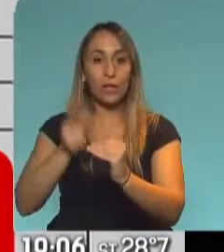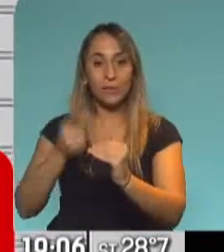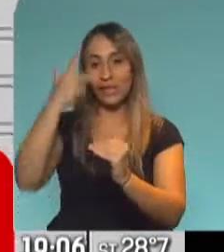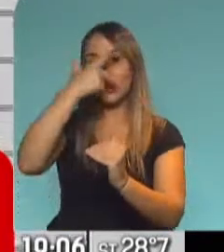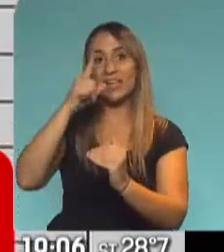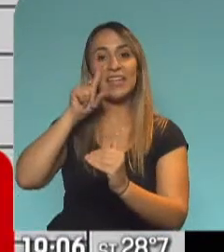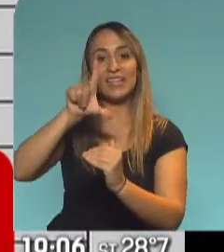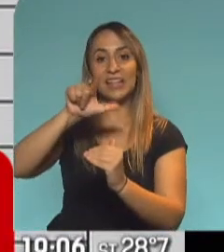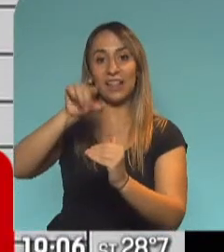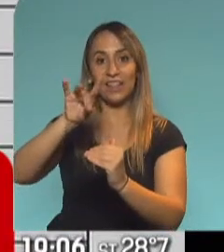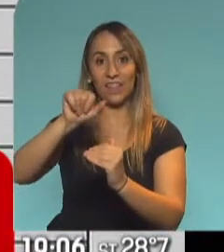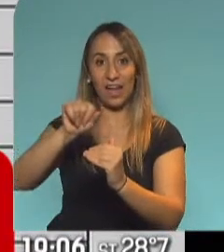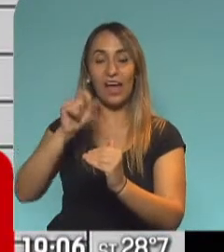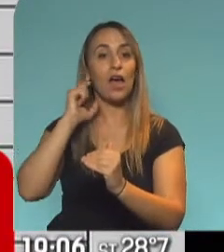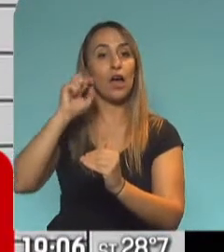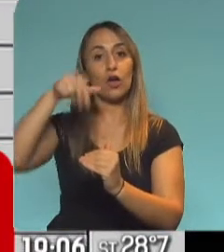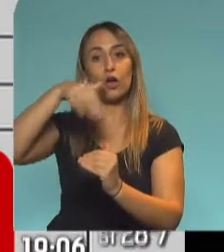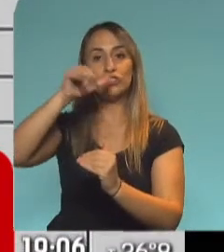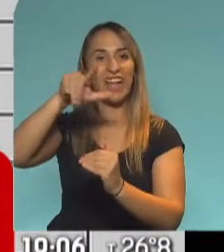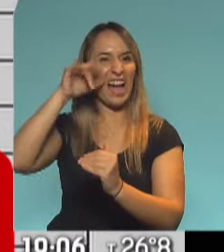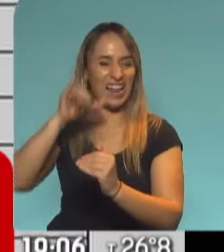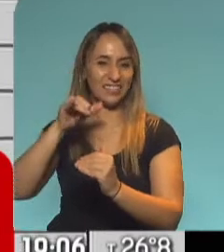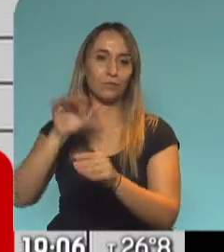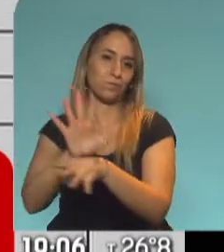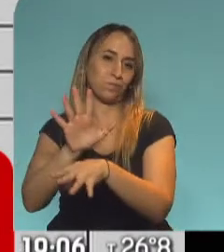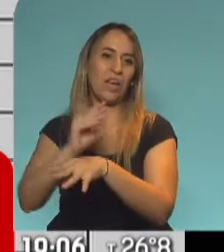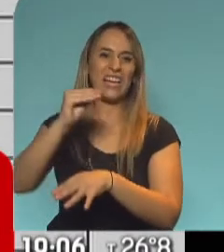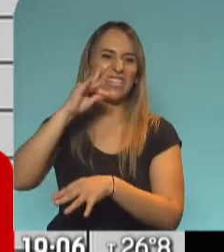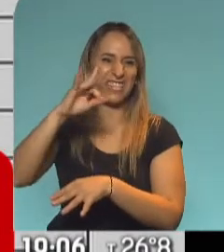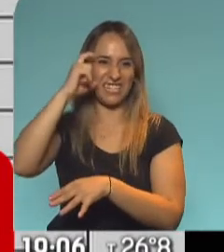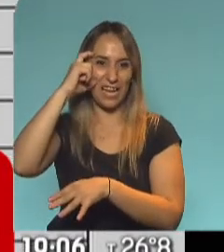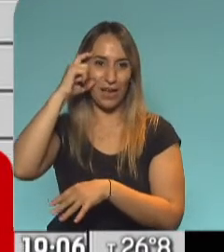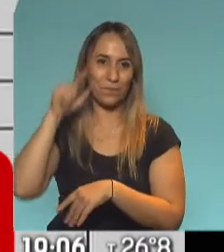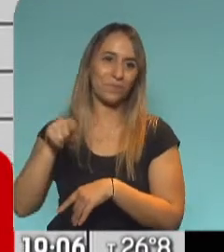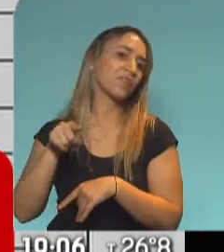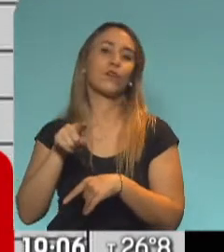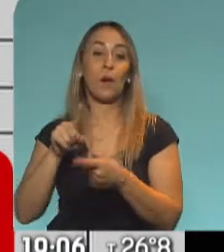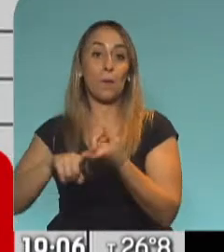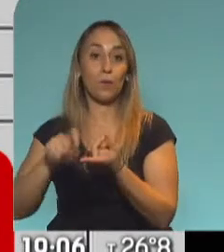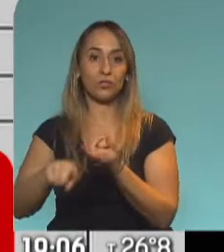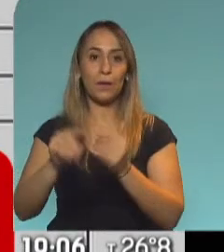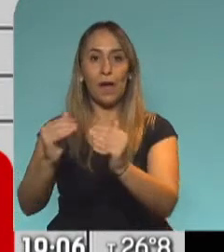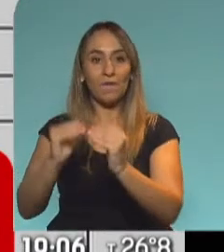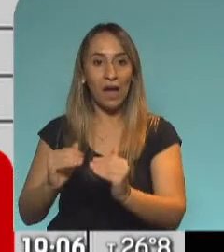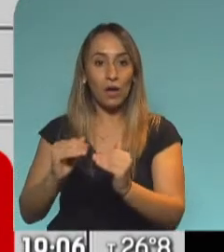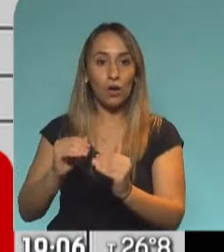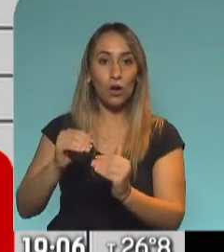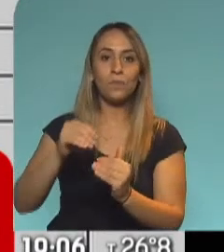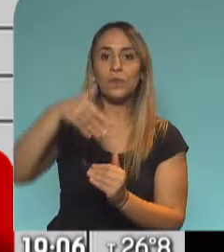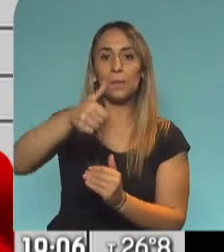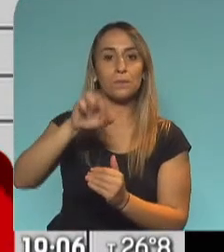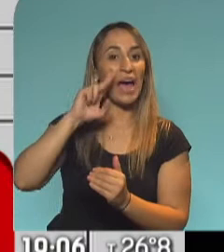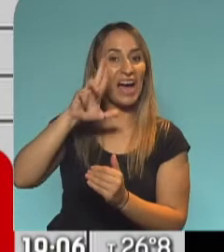González, su mujer. Chiche Duhalde para la política. Exactamente. Sí. Y debajo se puede leer los nombres de María Eva Duhalde y